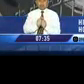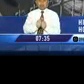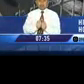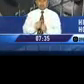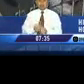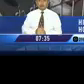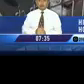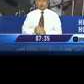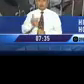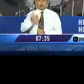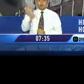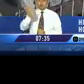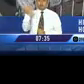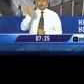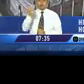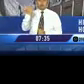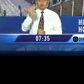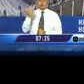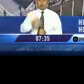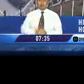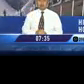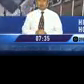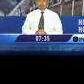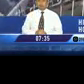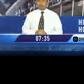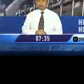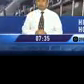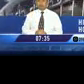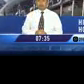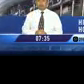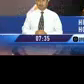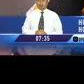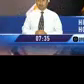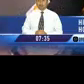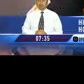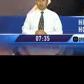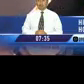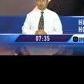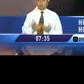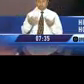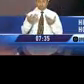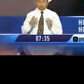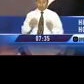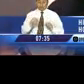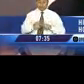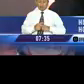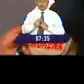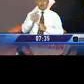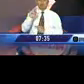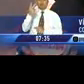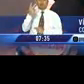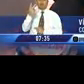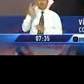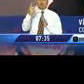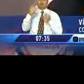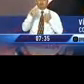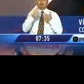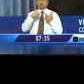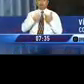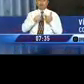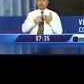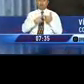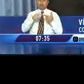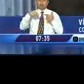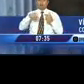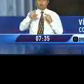el carro de Andrade y ejecuta los disparos en su contra. Y luego de eso, empezar con el segundo punto, que ya es ya el abordaje